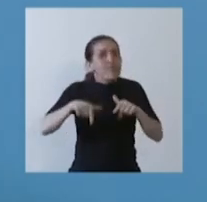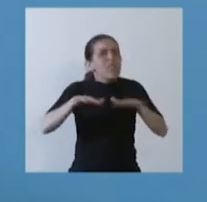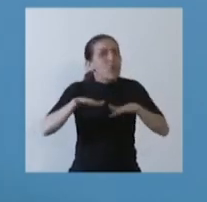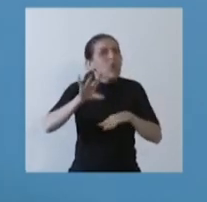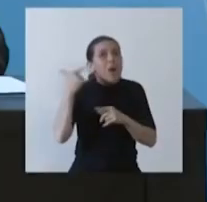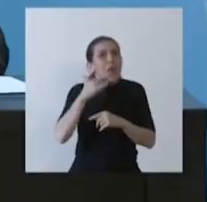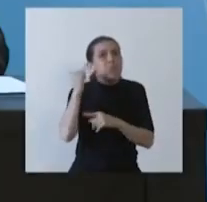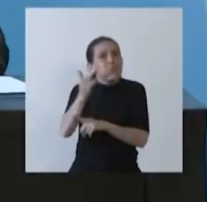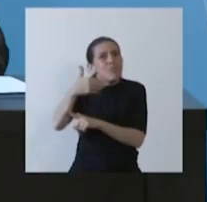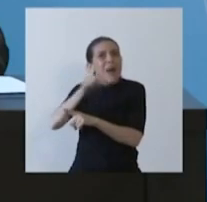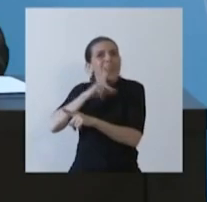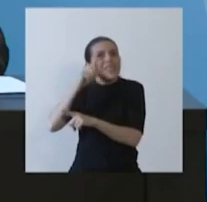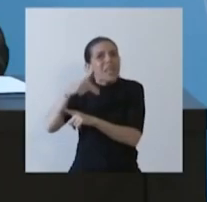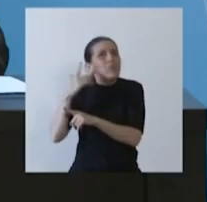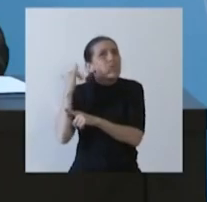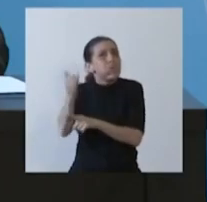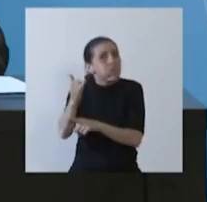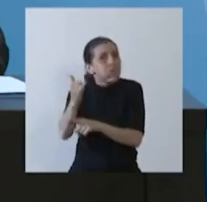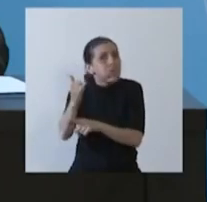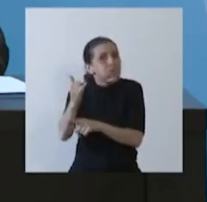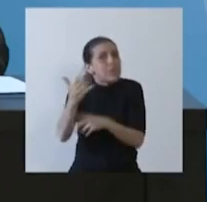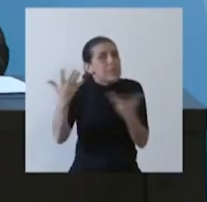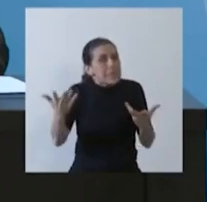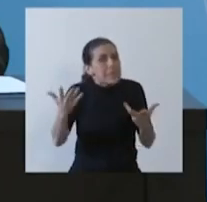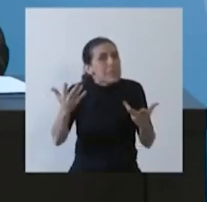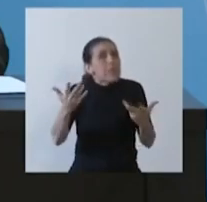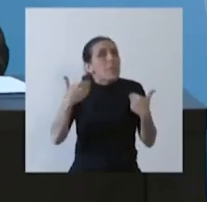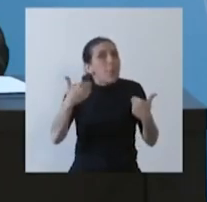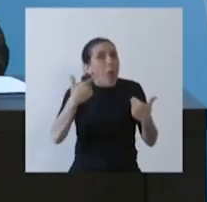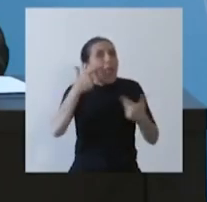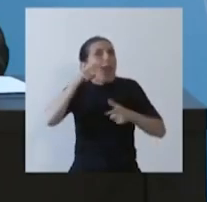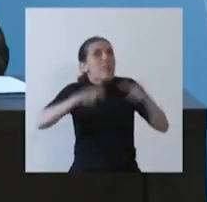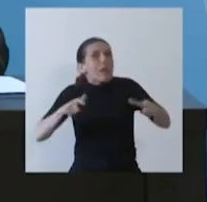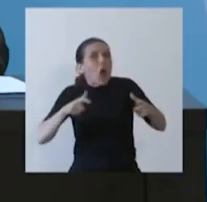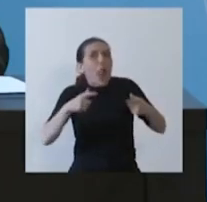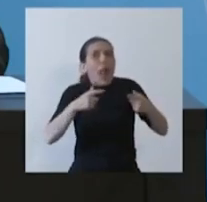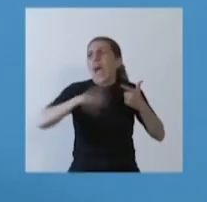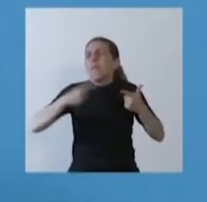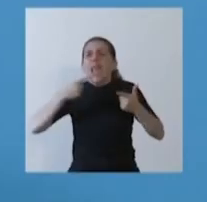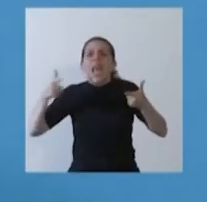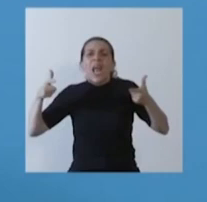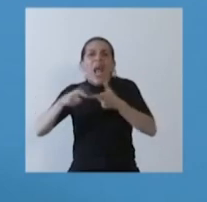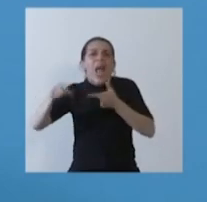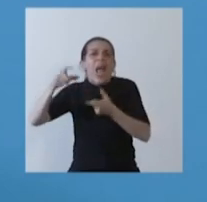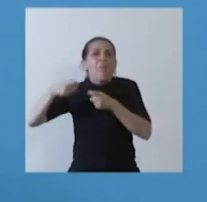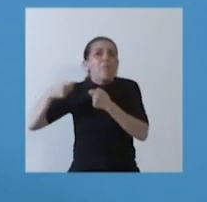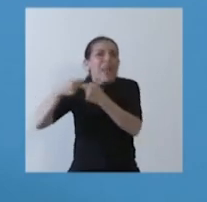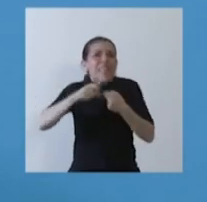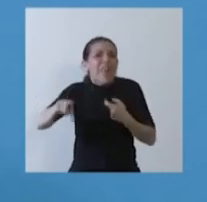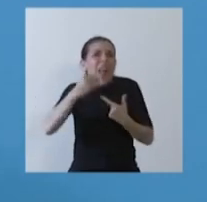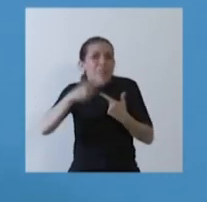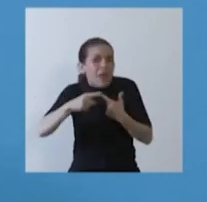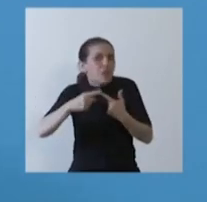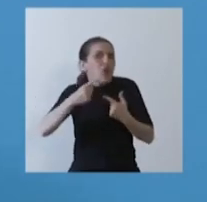de infección del cob y 19 dos de ellos fatales asimismo se informó de una asistencia financiera a pequeñas y medianas